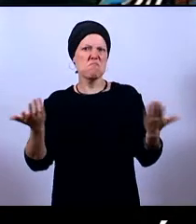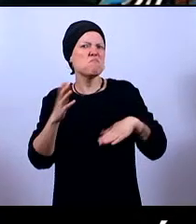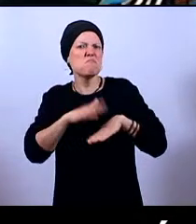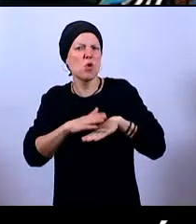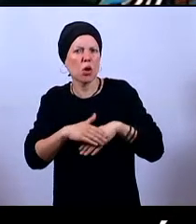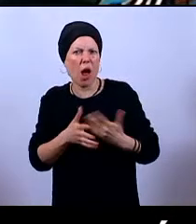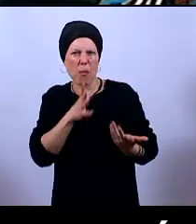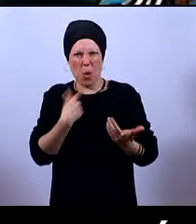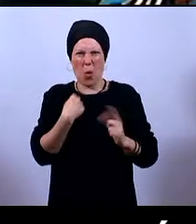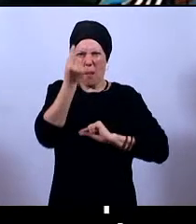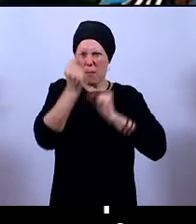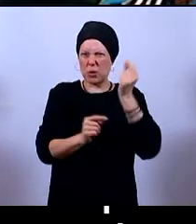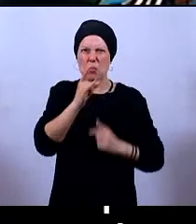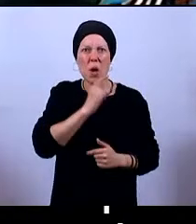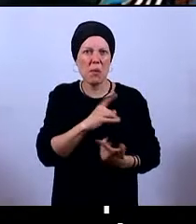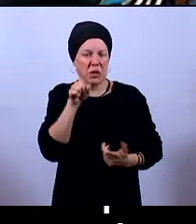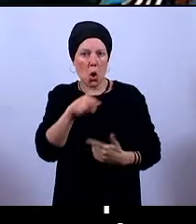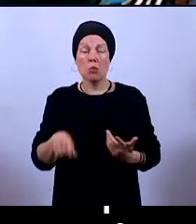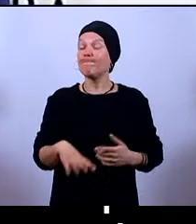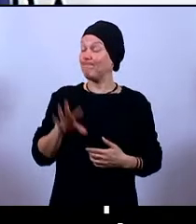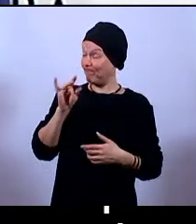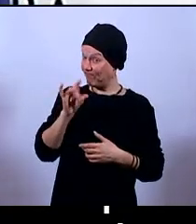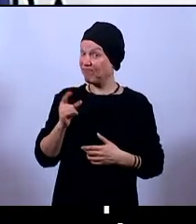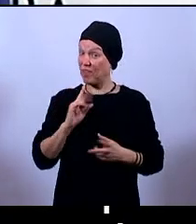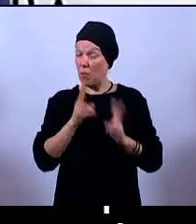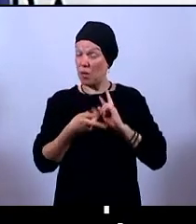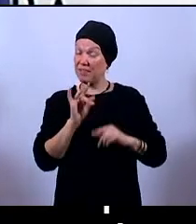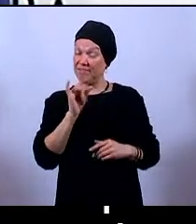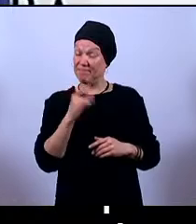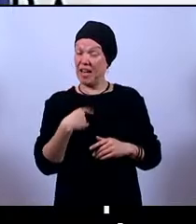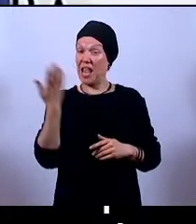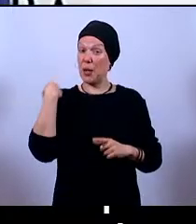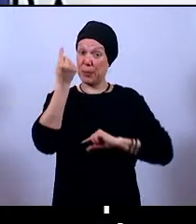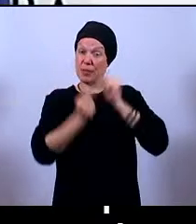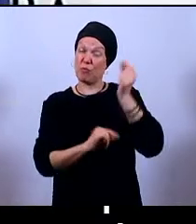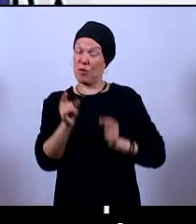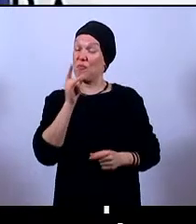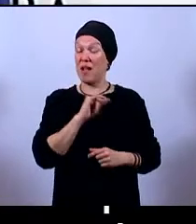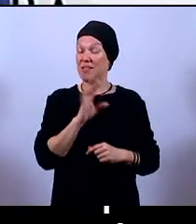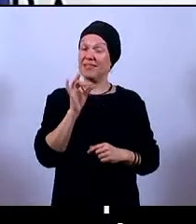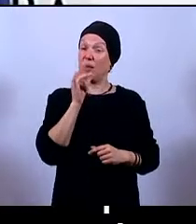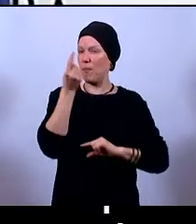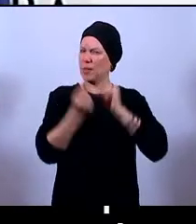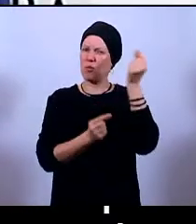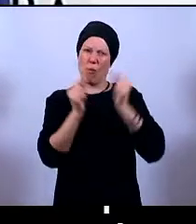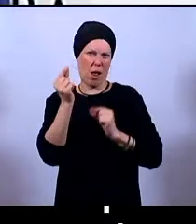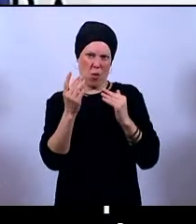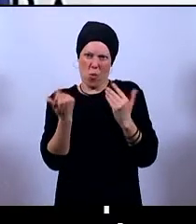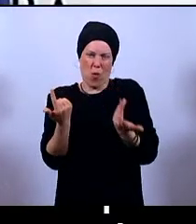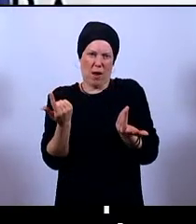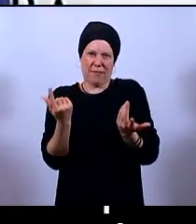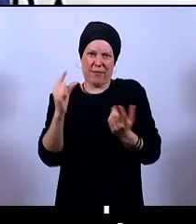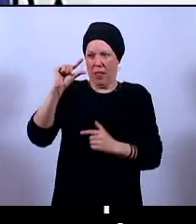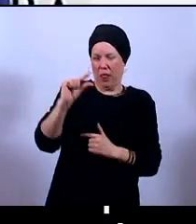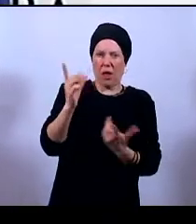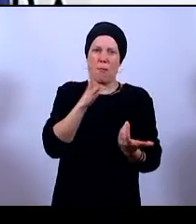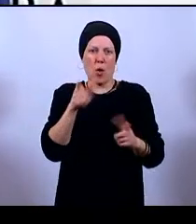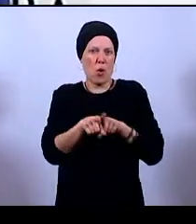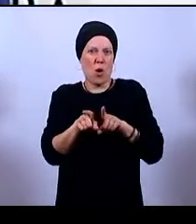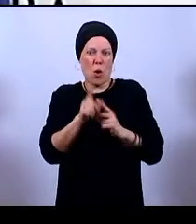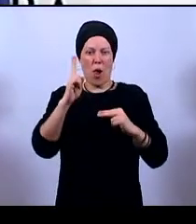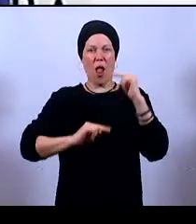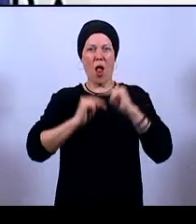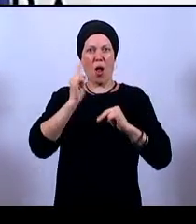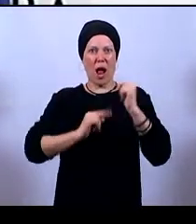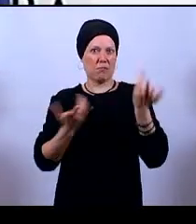Sí, estaban mal presupuestados, si recuerdan, ya hace tiempo que hablamos de ello, pero estaban presupuestados muy por debajo de las posibilidades de hacer un